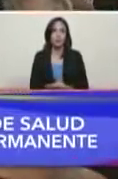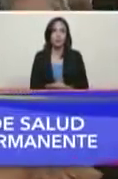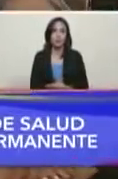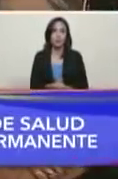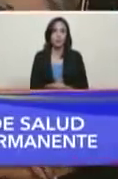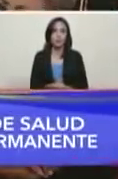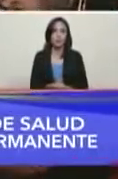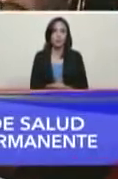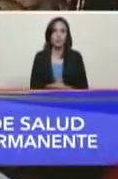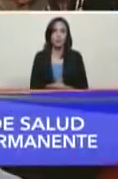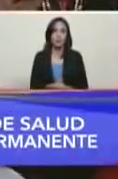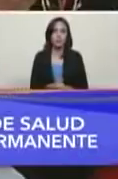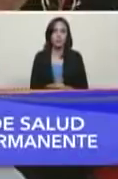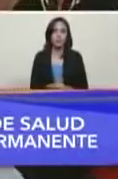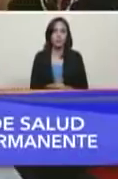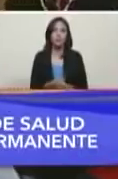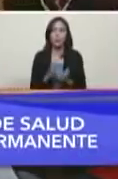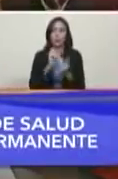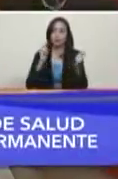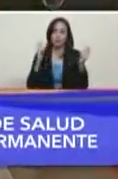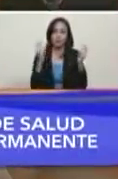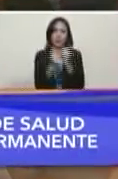Una reformulación.